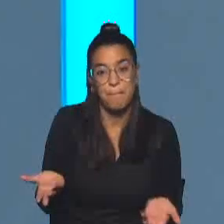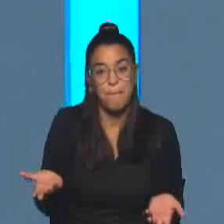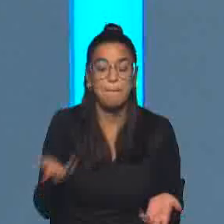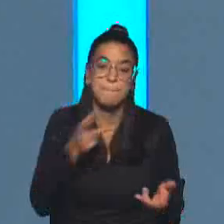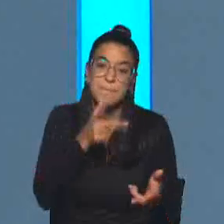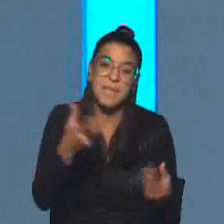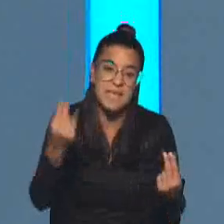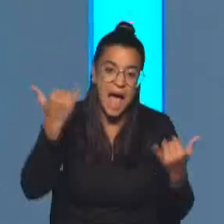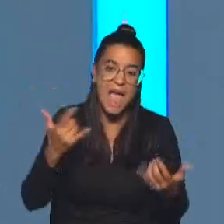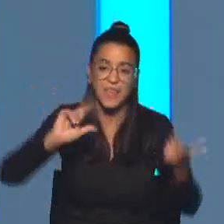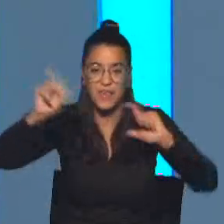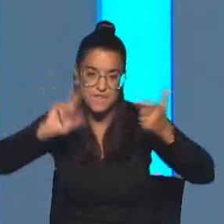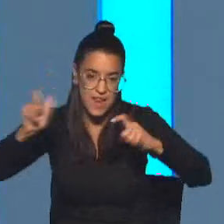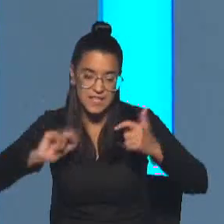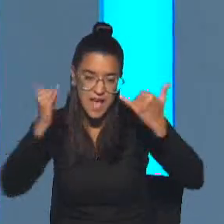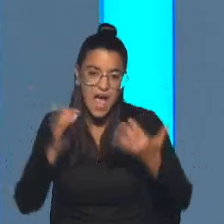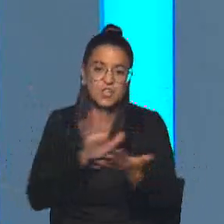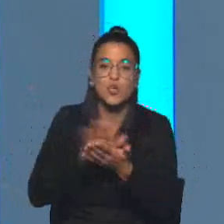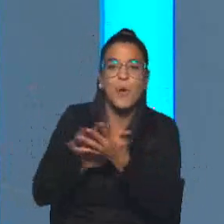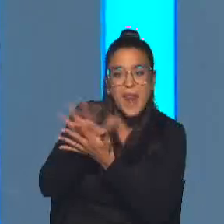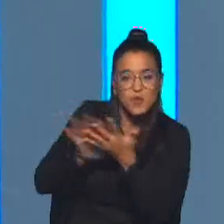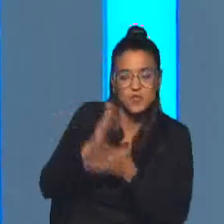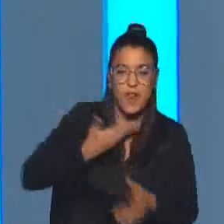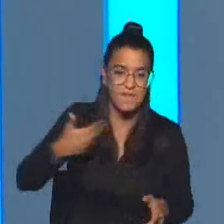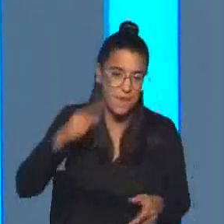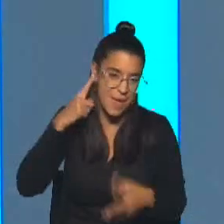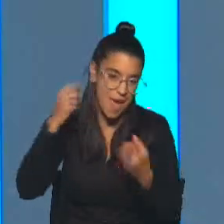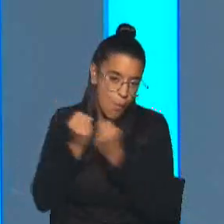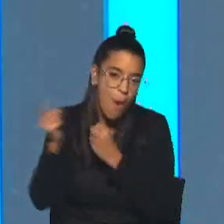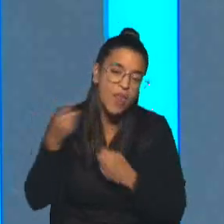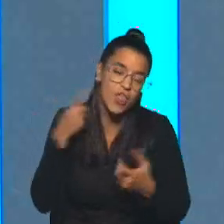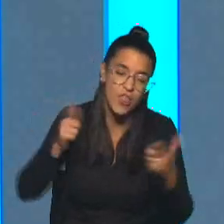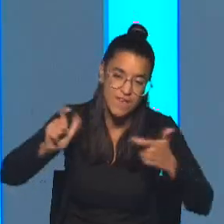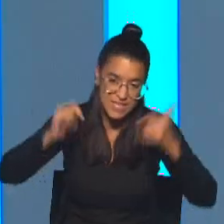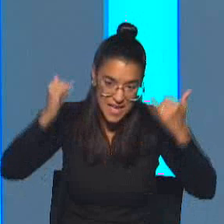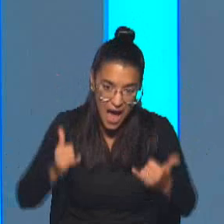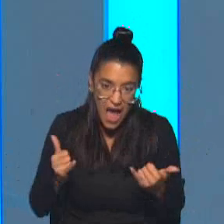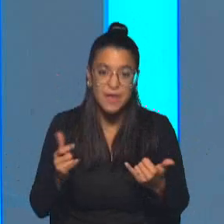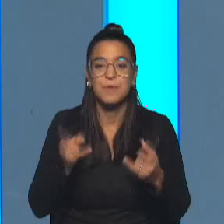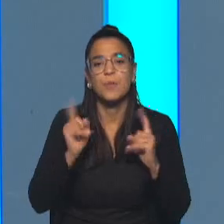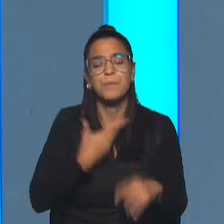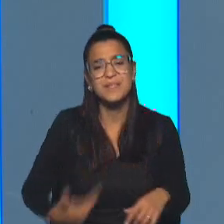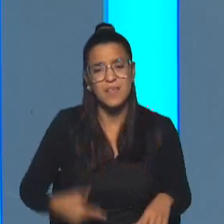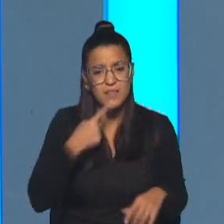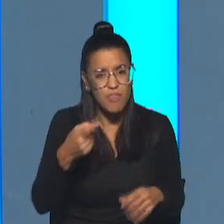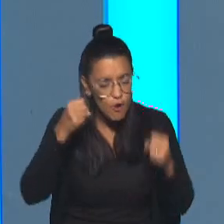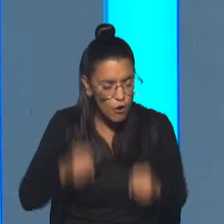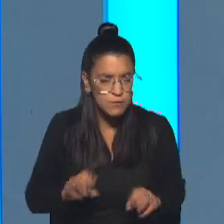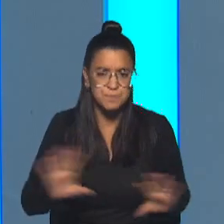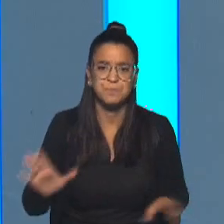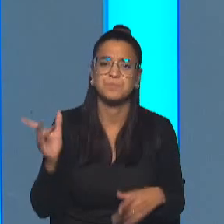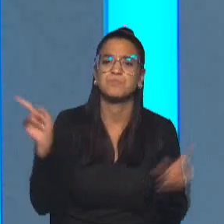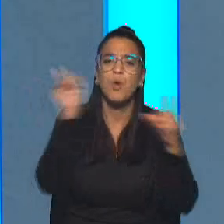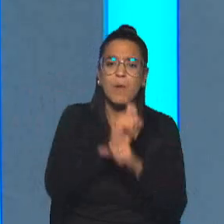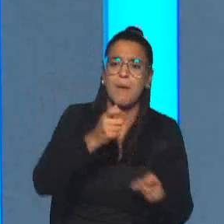admite las diferencias que hubo en torno a la negociación con el Fondo Monetario Internacional, pero dijo el presidente muy contundente que el problema de fondo es